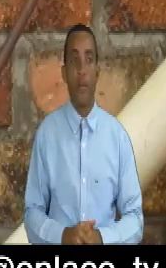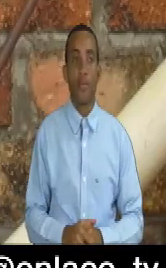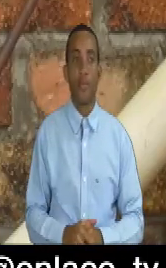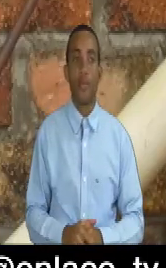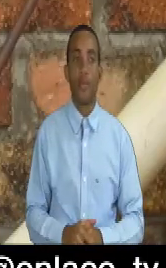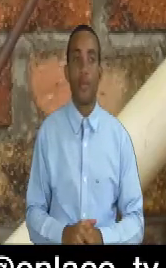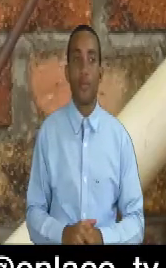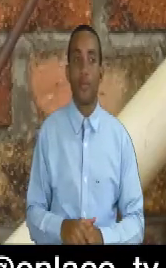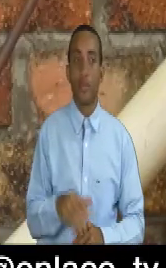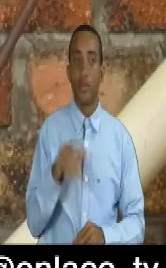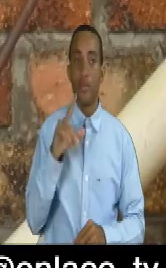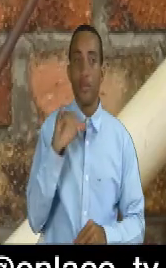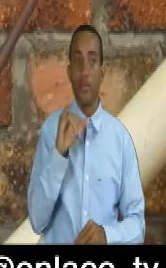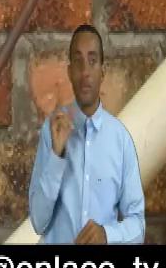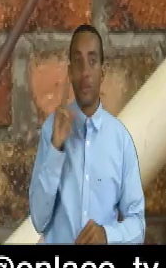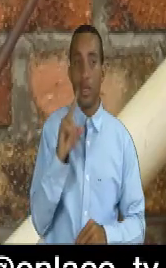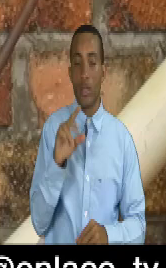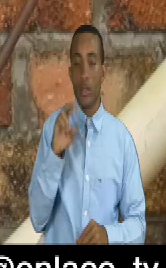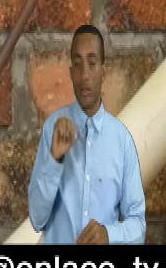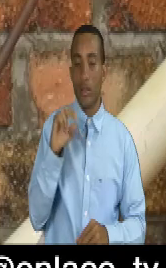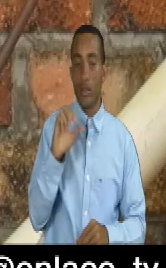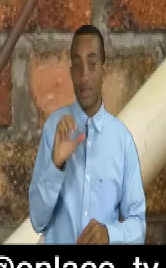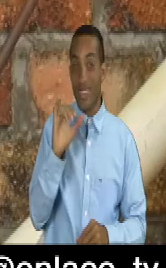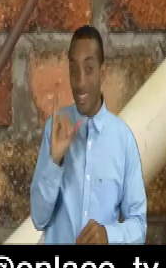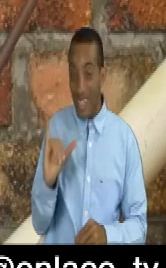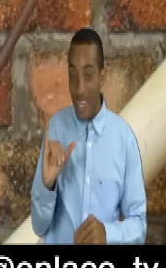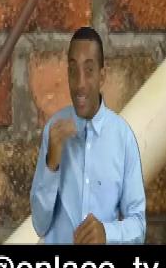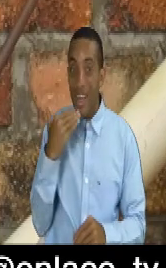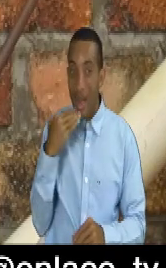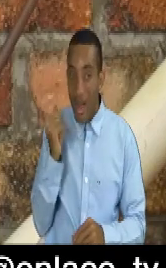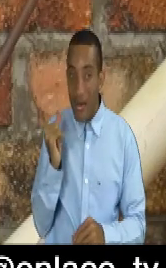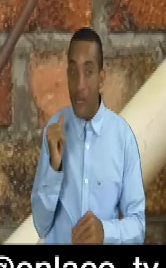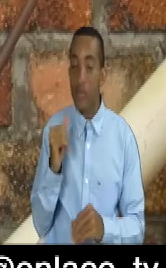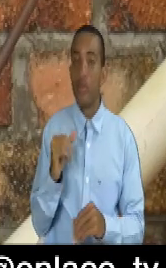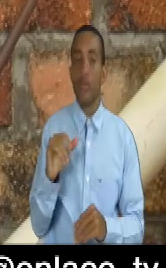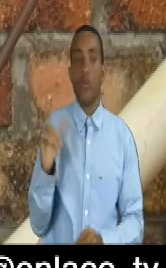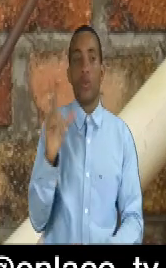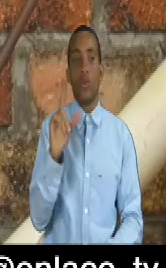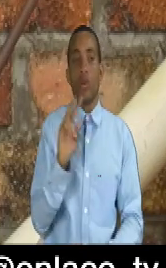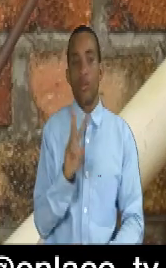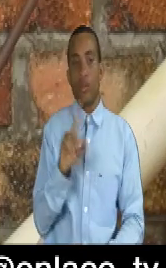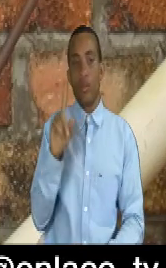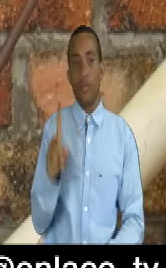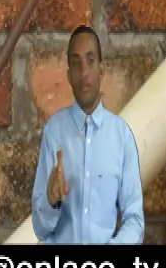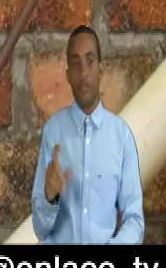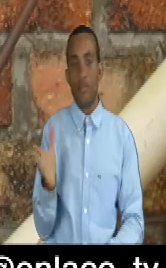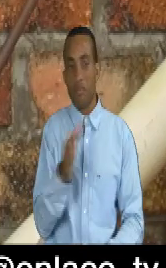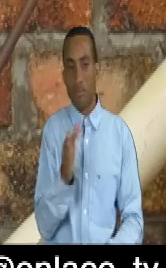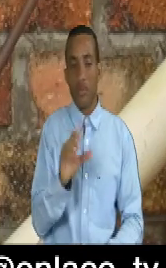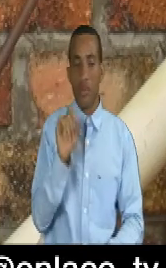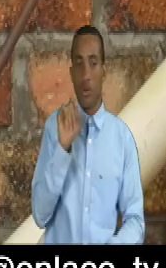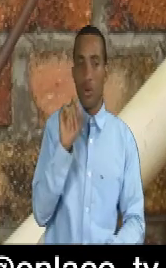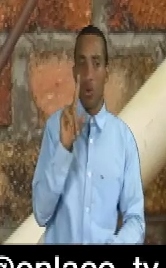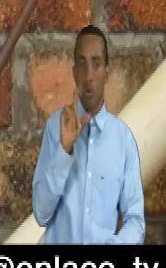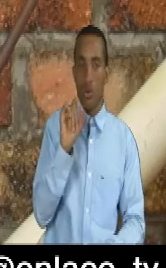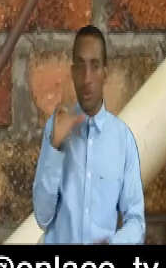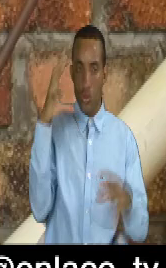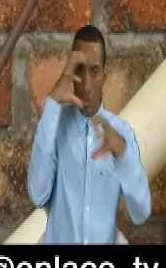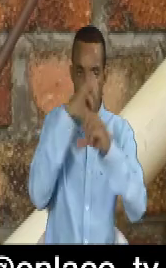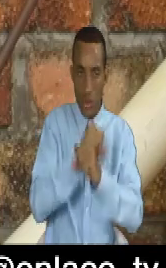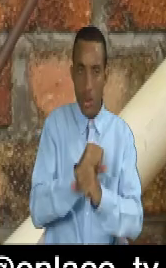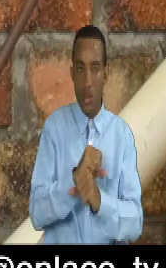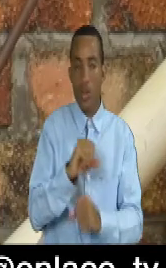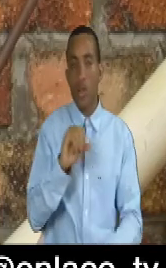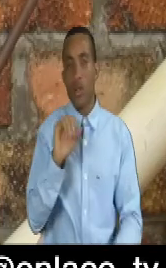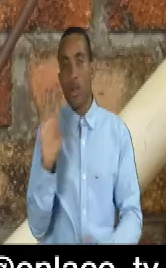de Lisney ocurrió el día lunes 26, aproximadamente entre las 11 de la noche y las 4 y 30